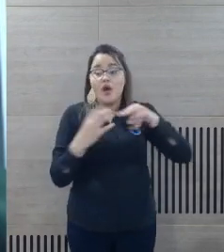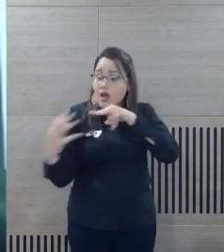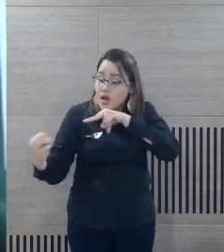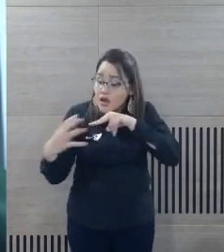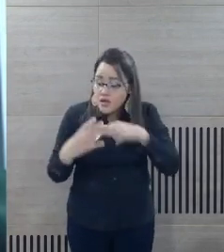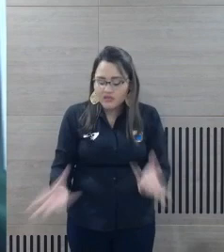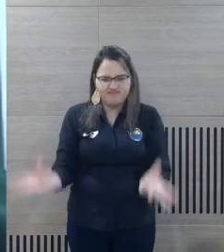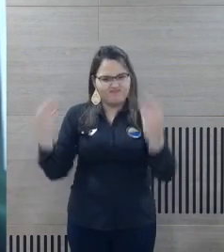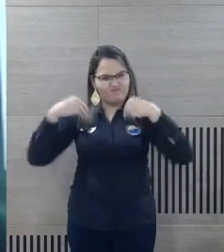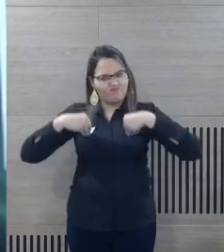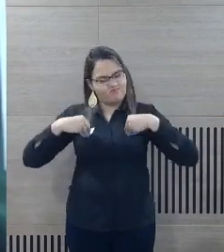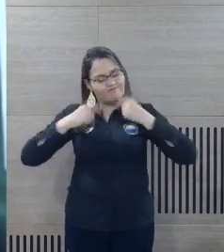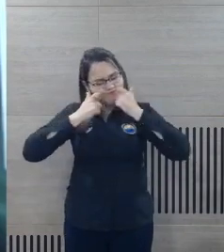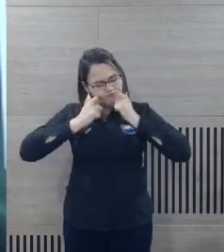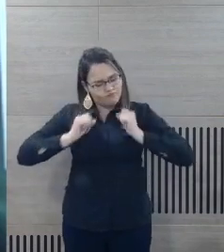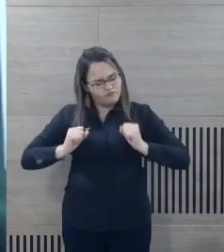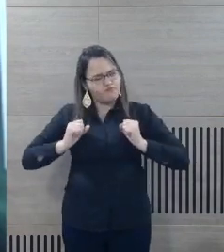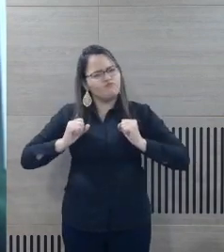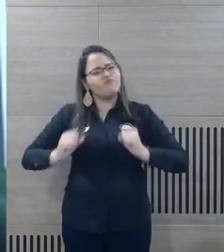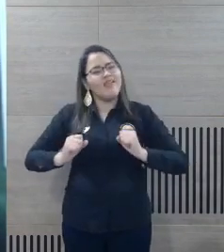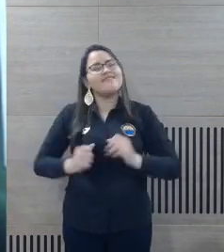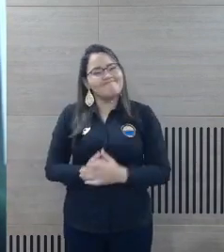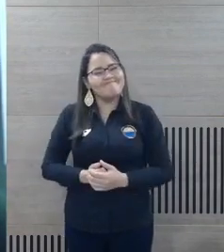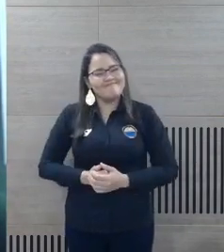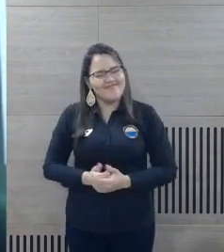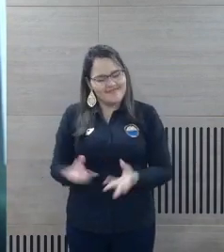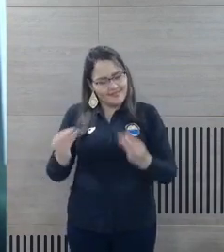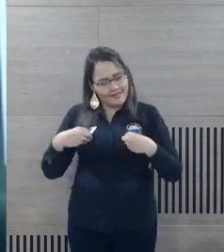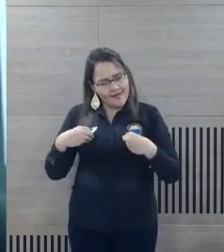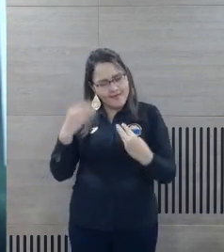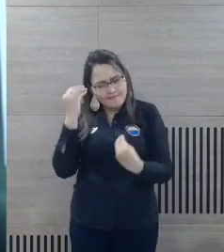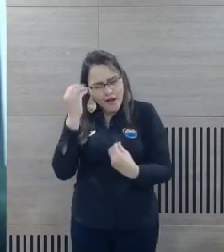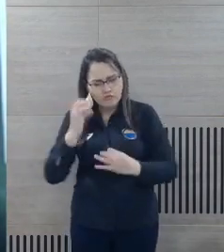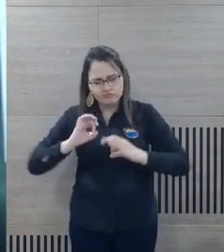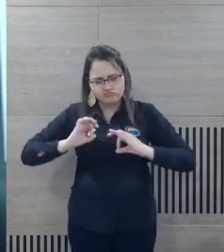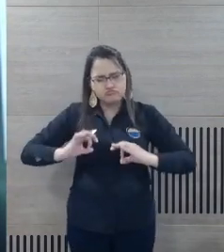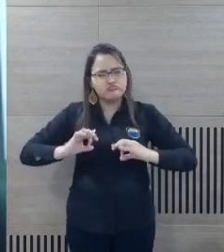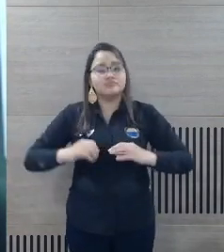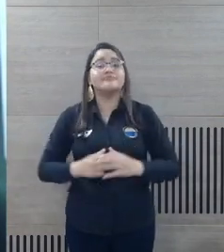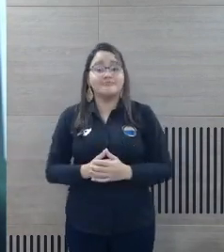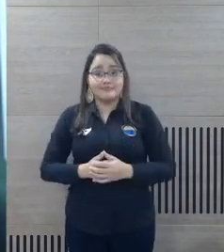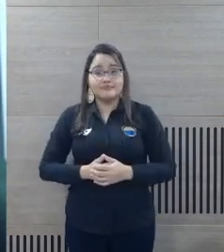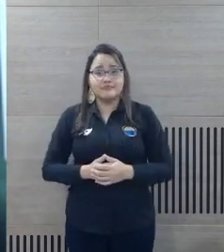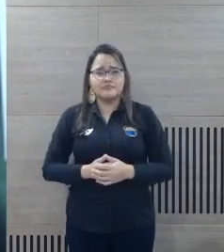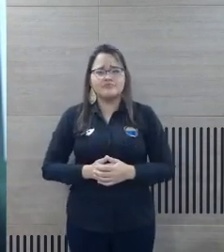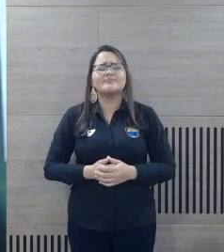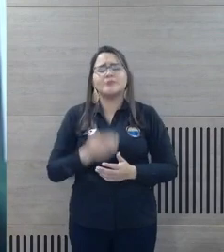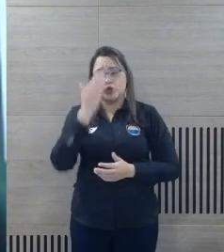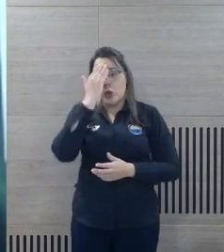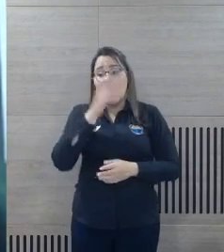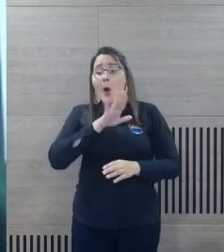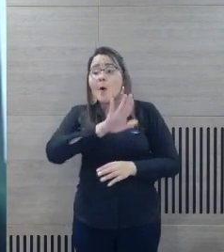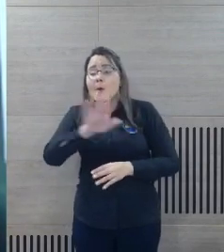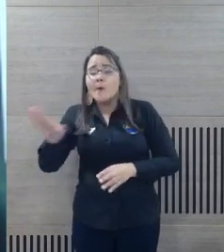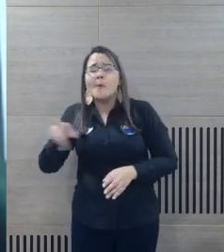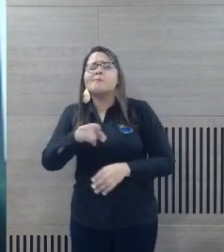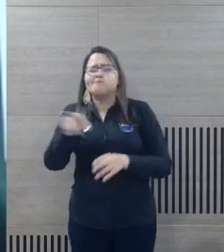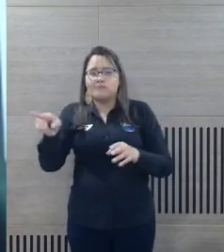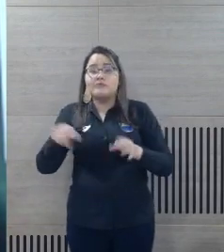cuánto hemos tenido que pasar los que estamos hoy aquí? ¿Cuántos más deberán estar aquí con nosotros si no